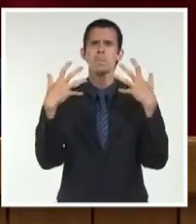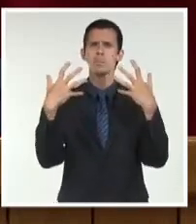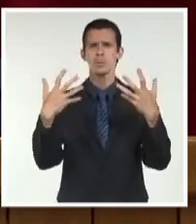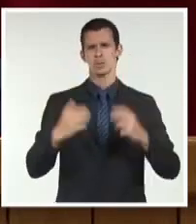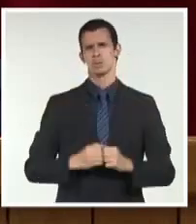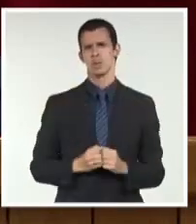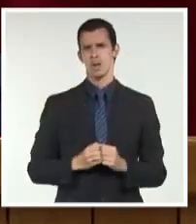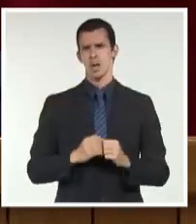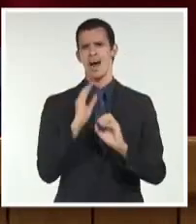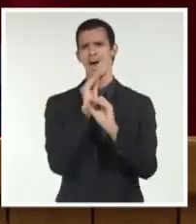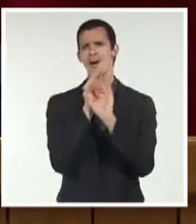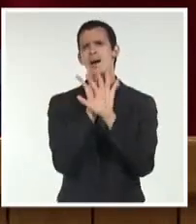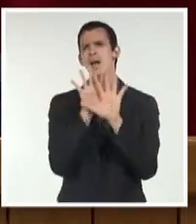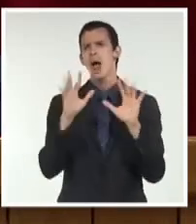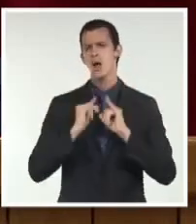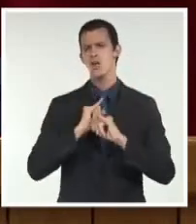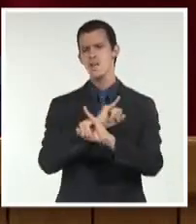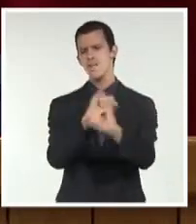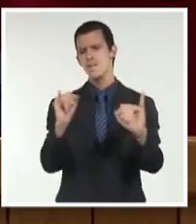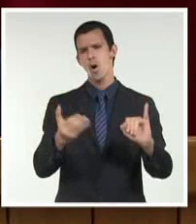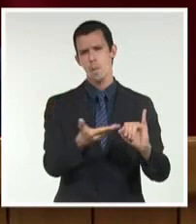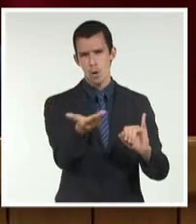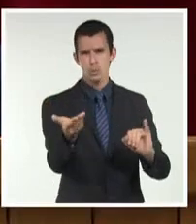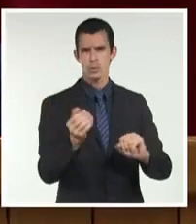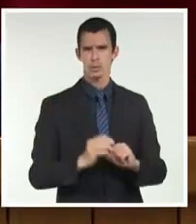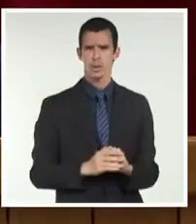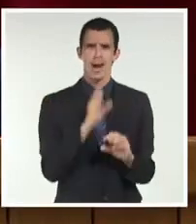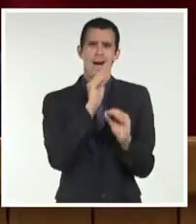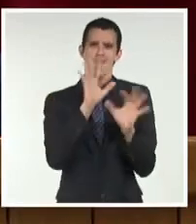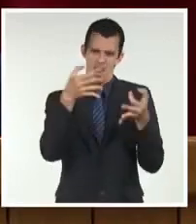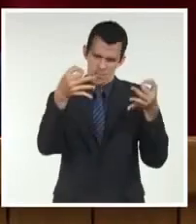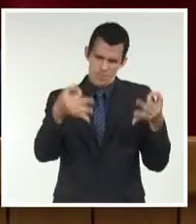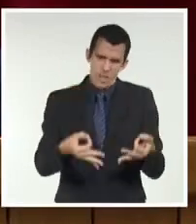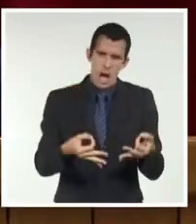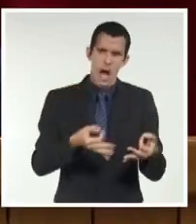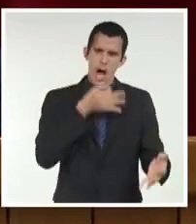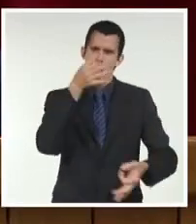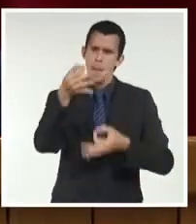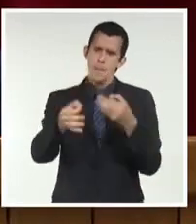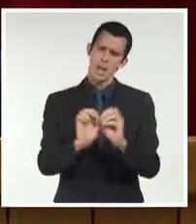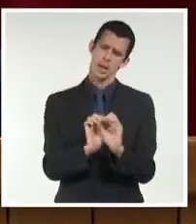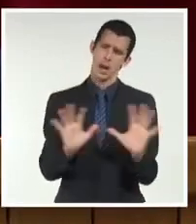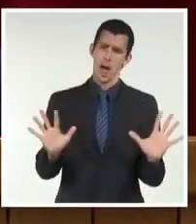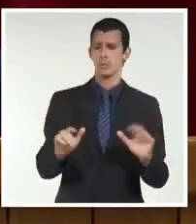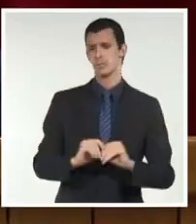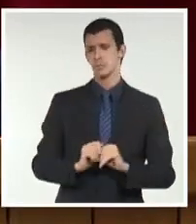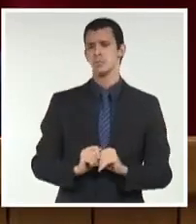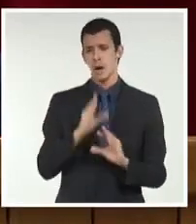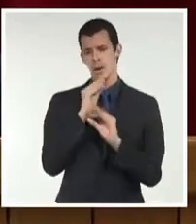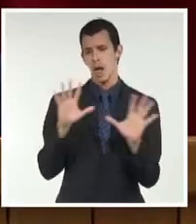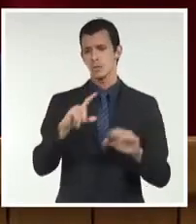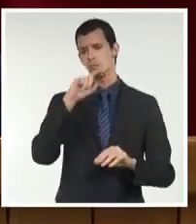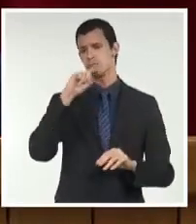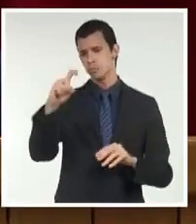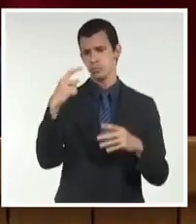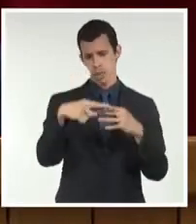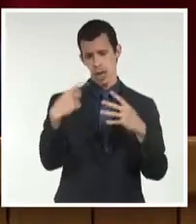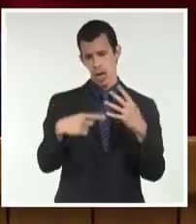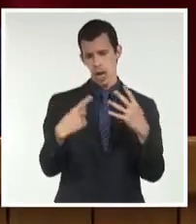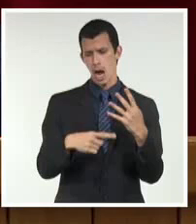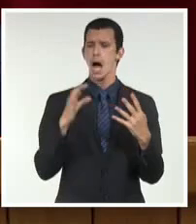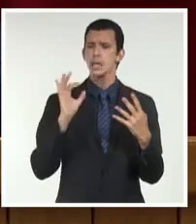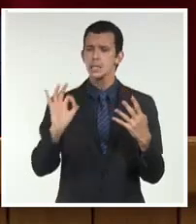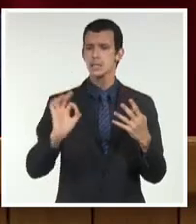a la población. La verdad, la explicación sincera y la planificación que solo se puede garantizar